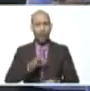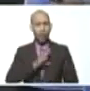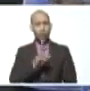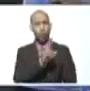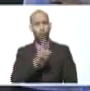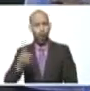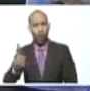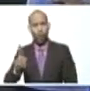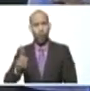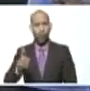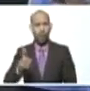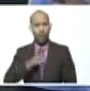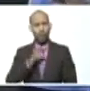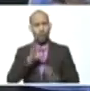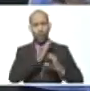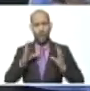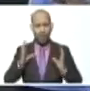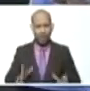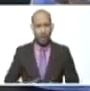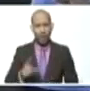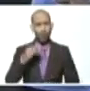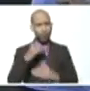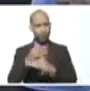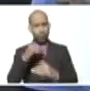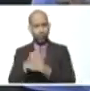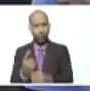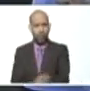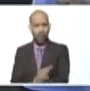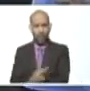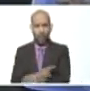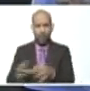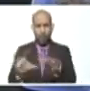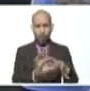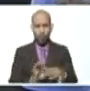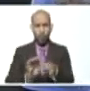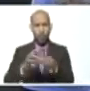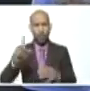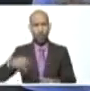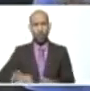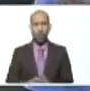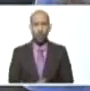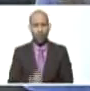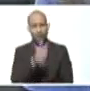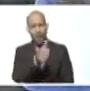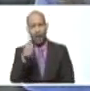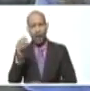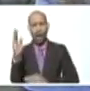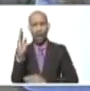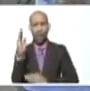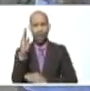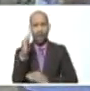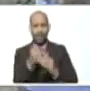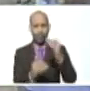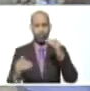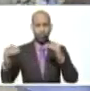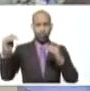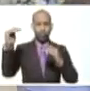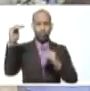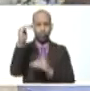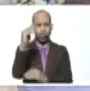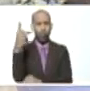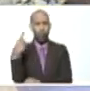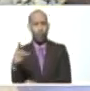y cristiano de libertad, igualdad y fraternidad. En cada diócesis se está elevando alguna iglesia o